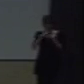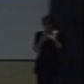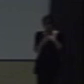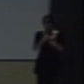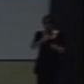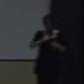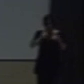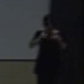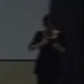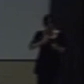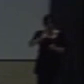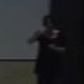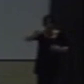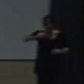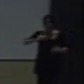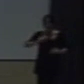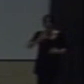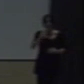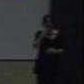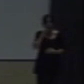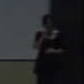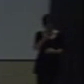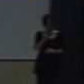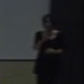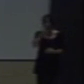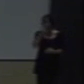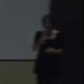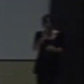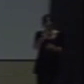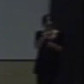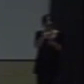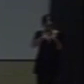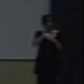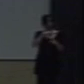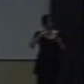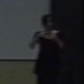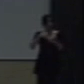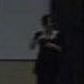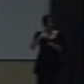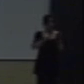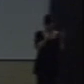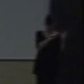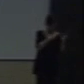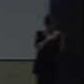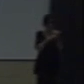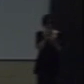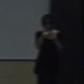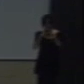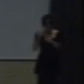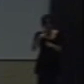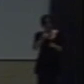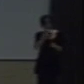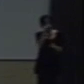yo realmente sí veo que desde los medios de comunicación sí hay una sensibilización hacia